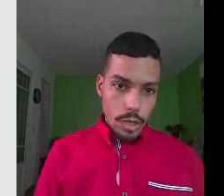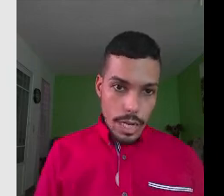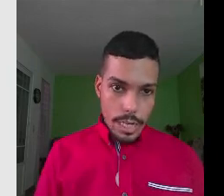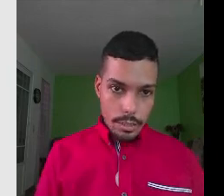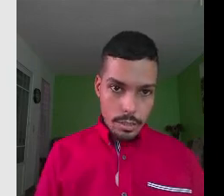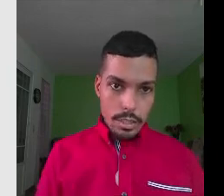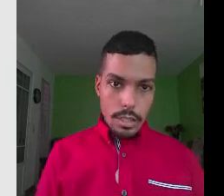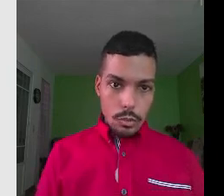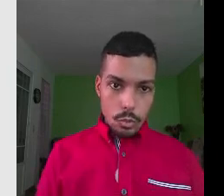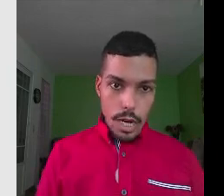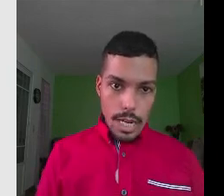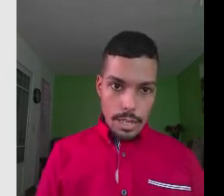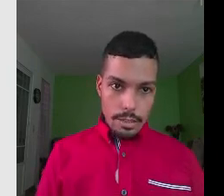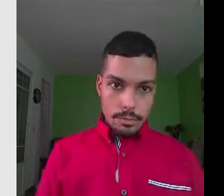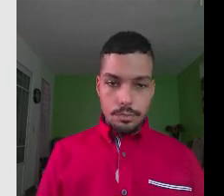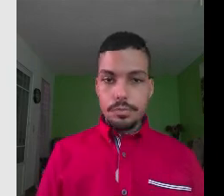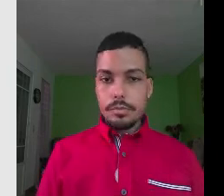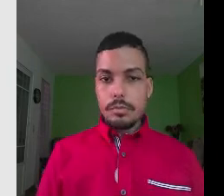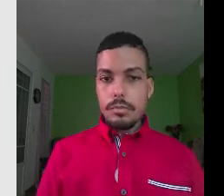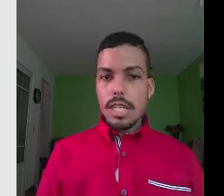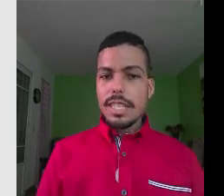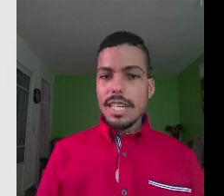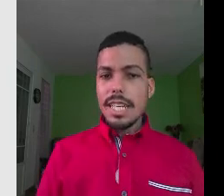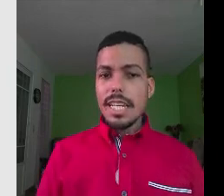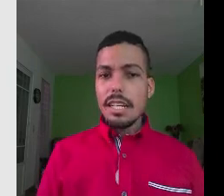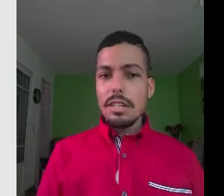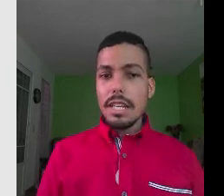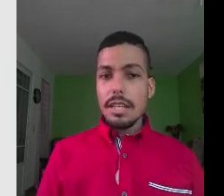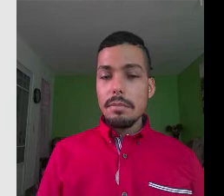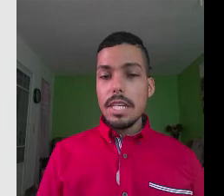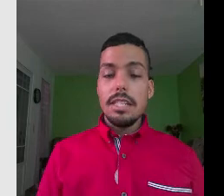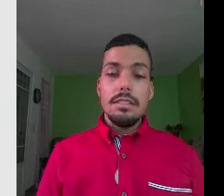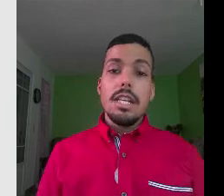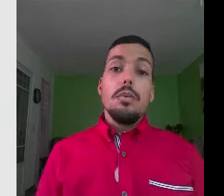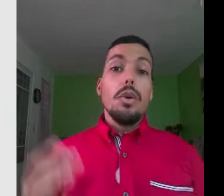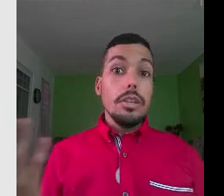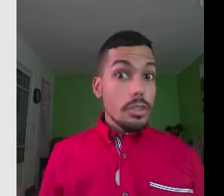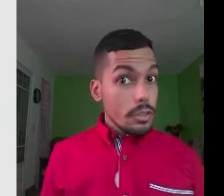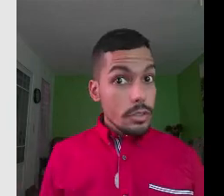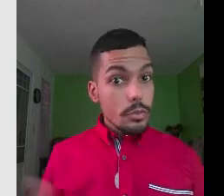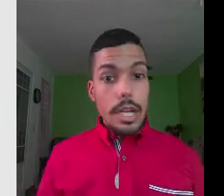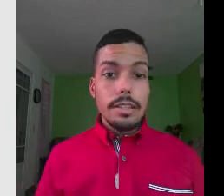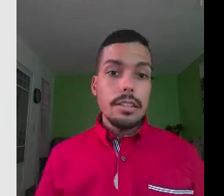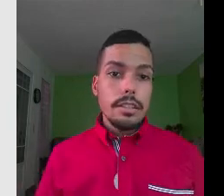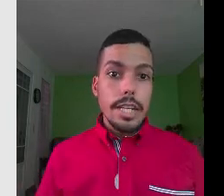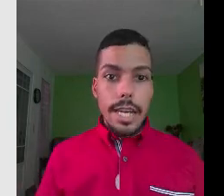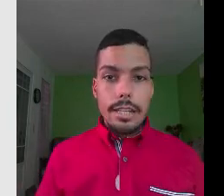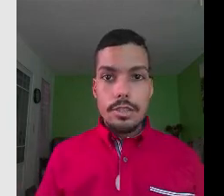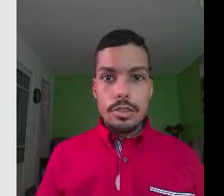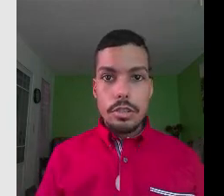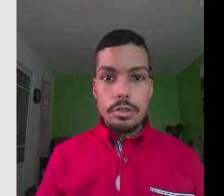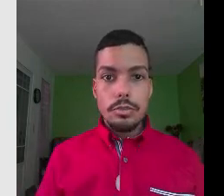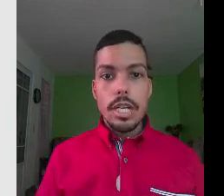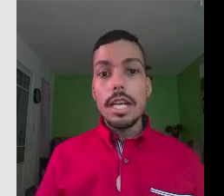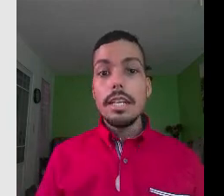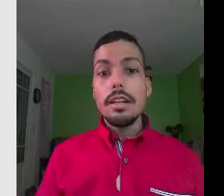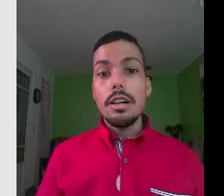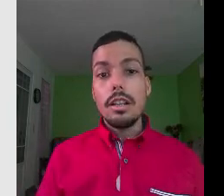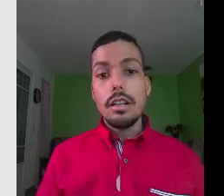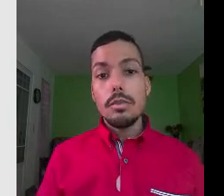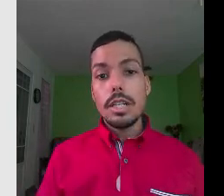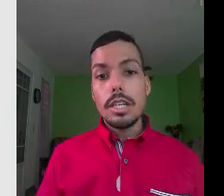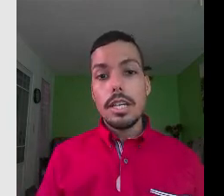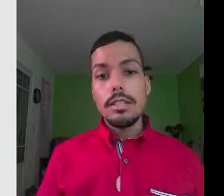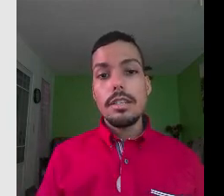you have to write, write. Tienes que escribir también. what you're going to write, the letter X too, right?